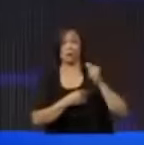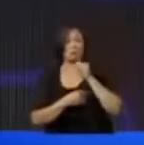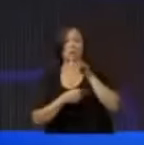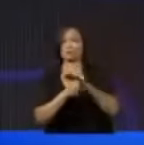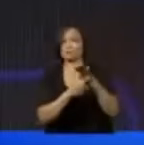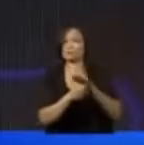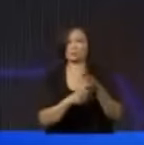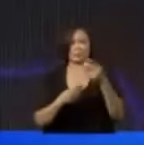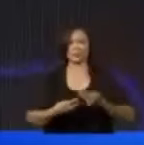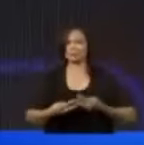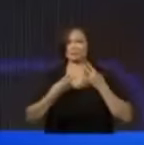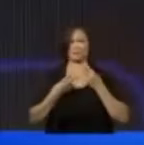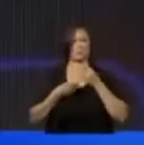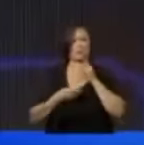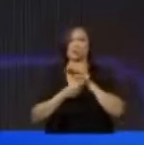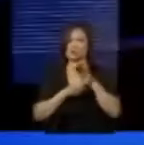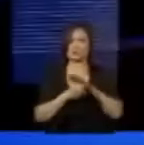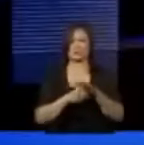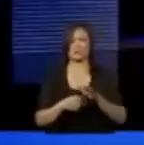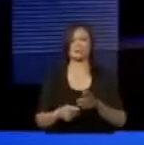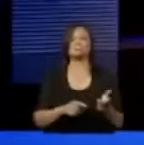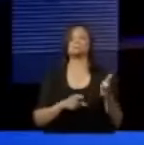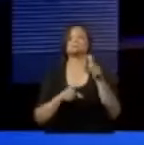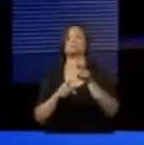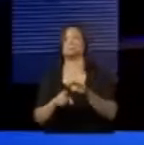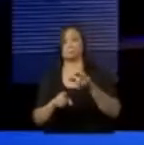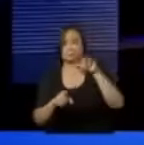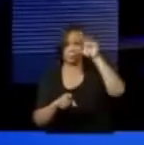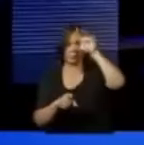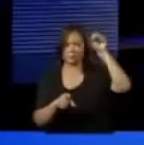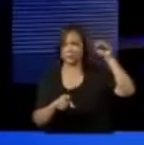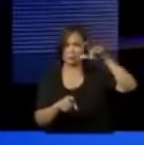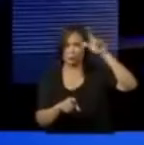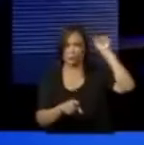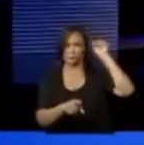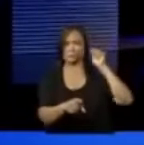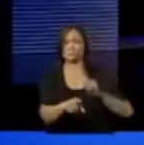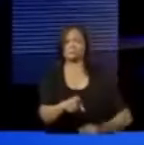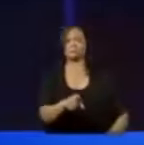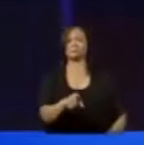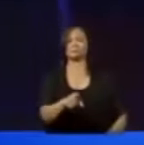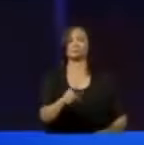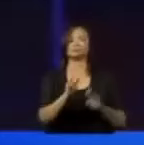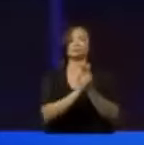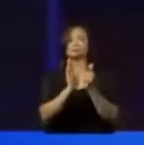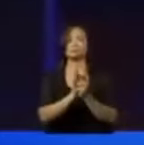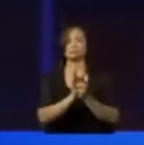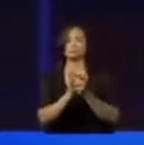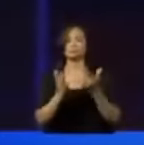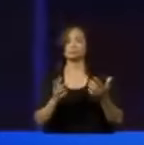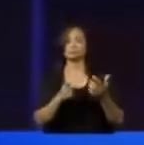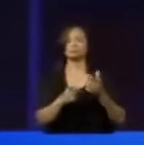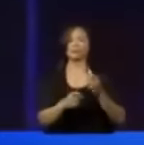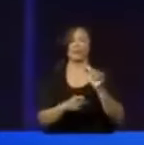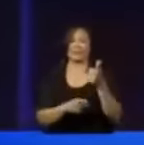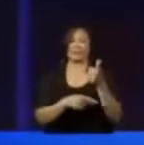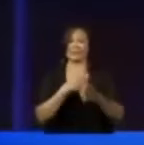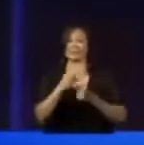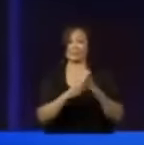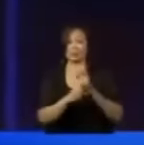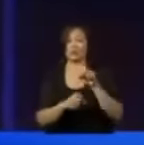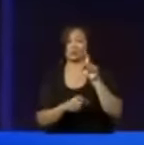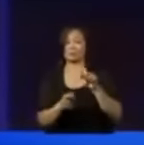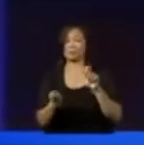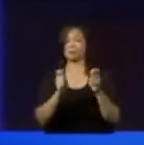les alcanza para poder vivir. La palabra para el candidato Abinader. La ley preveía que en 10 años debía